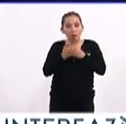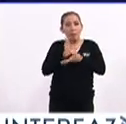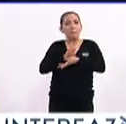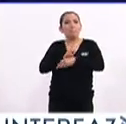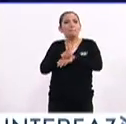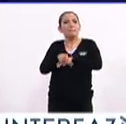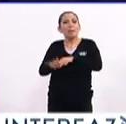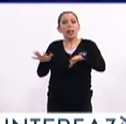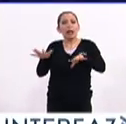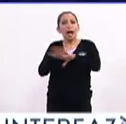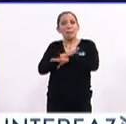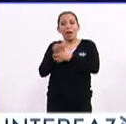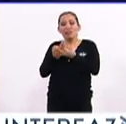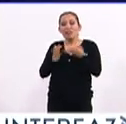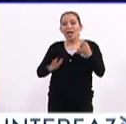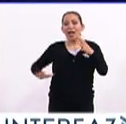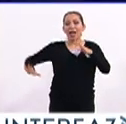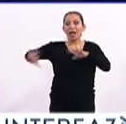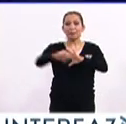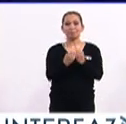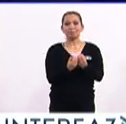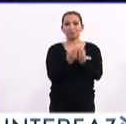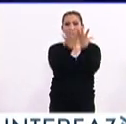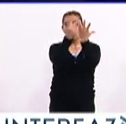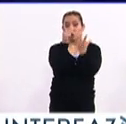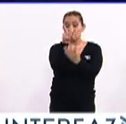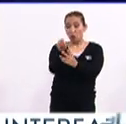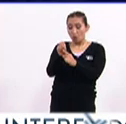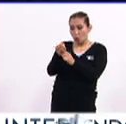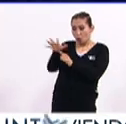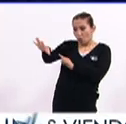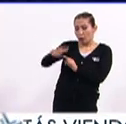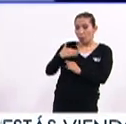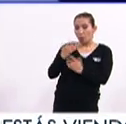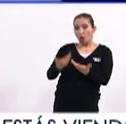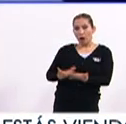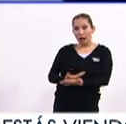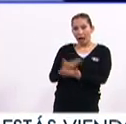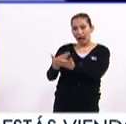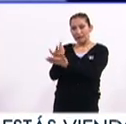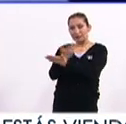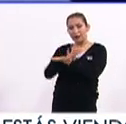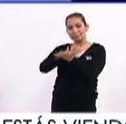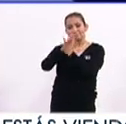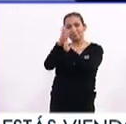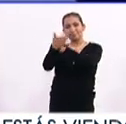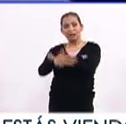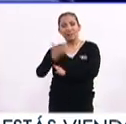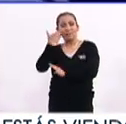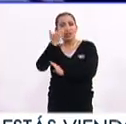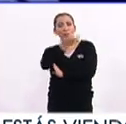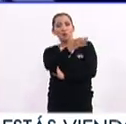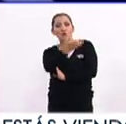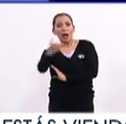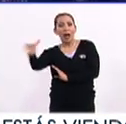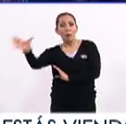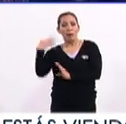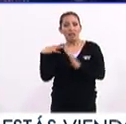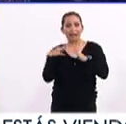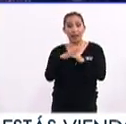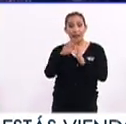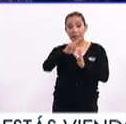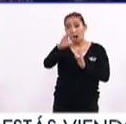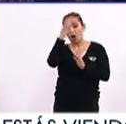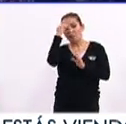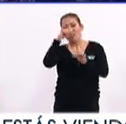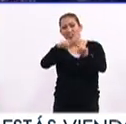piel, que cubría la tierra en primavera. Su influencia en la fertilidad, la regeneración de los ciclos agrícolas y la guerra fue